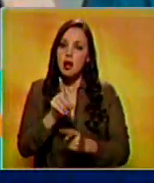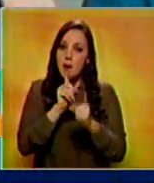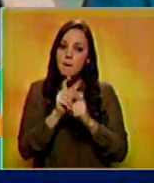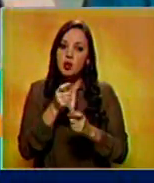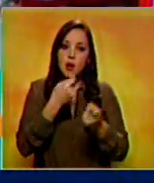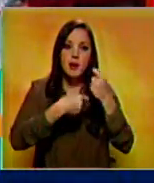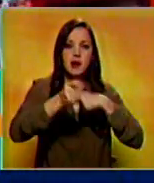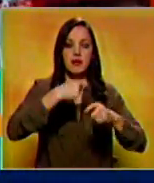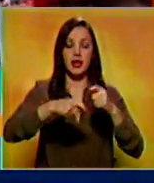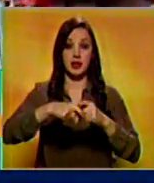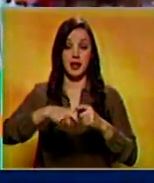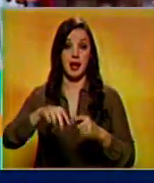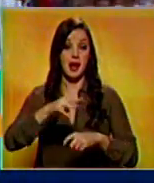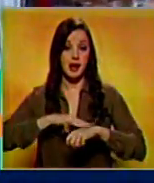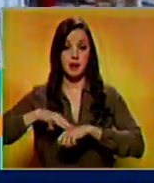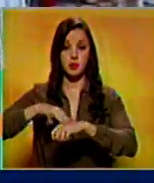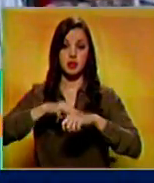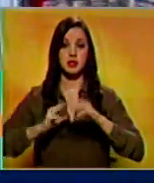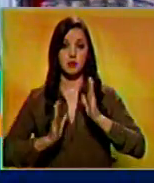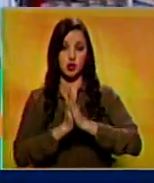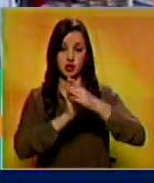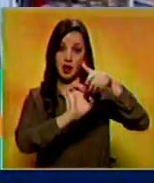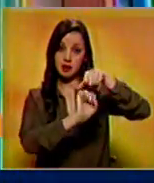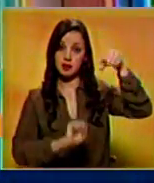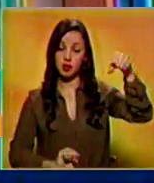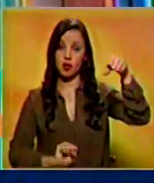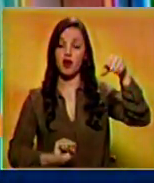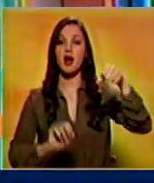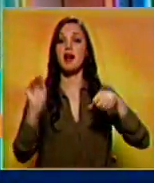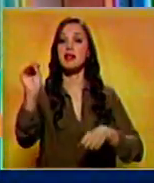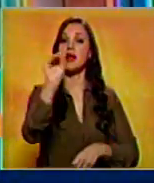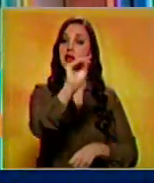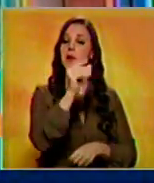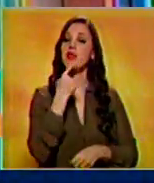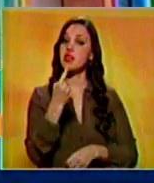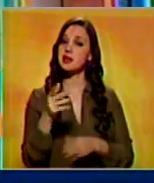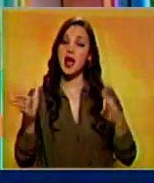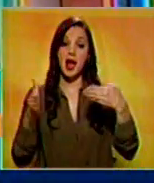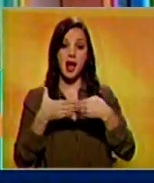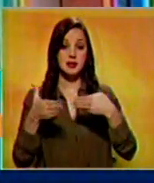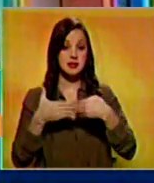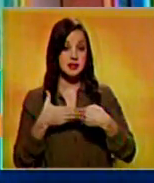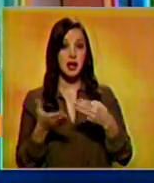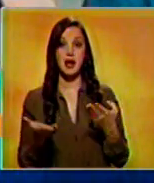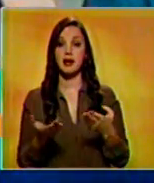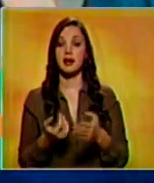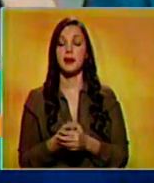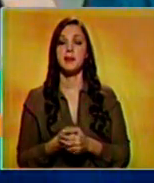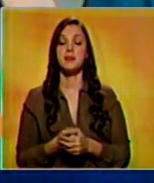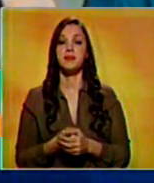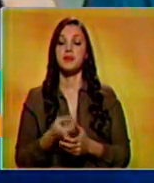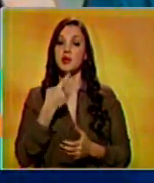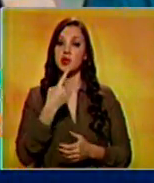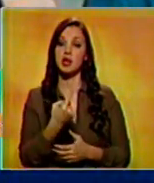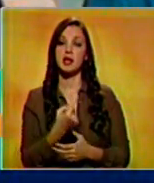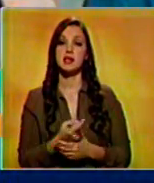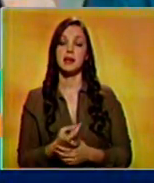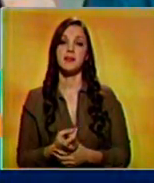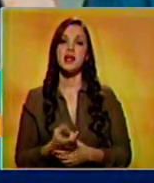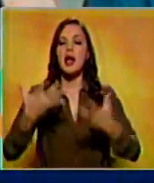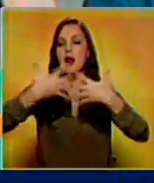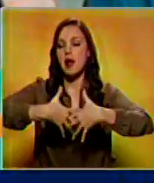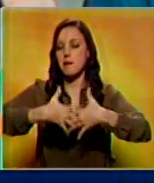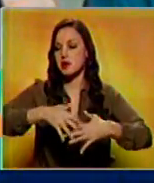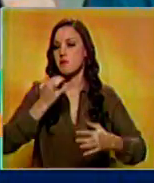actividad comercial en el municipio San Cristóbal. Están llamados al cierre, desempleo y desinversión. Las empresas que